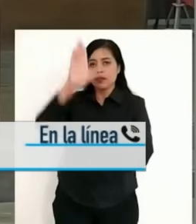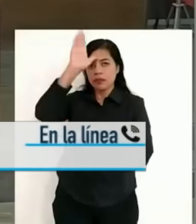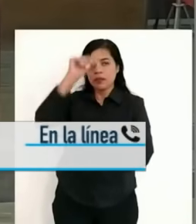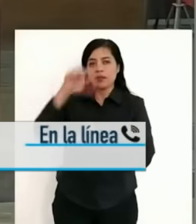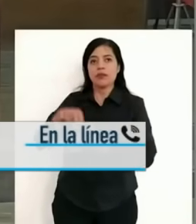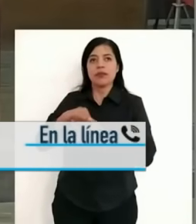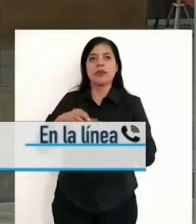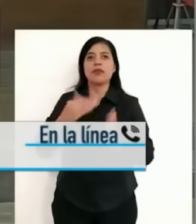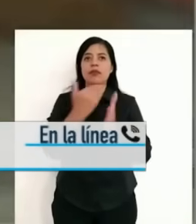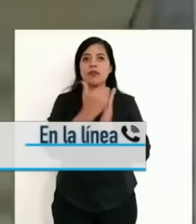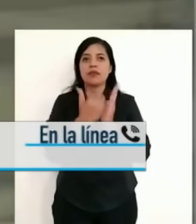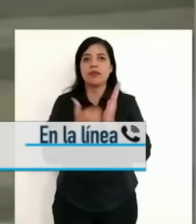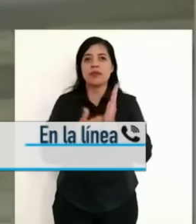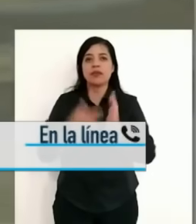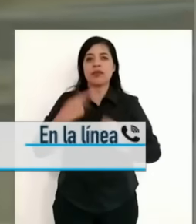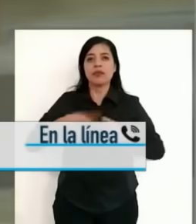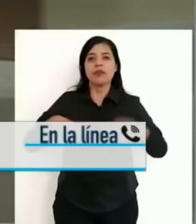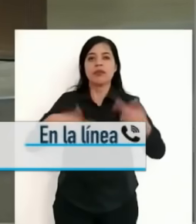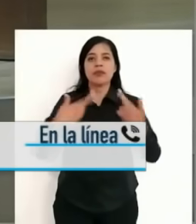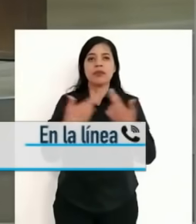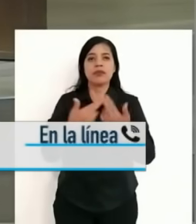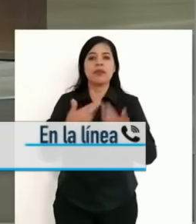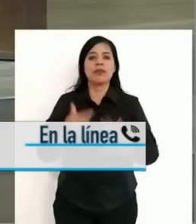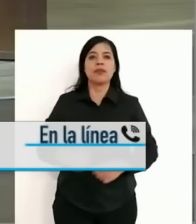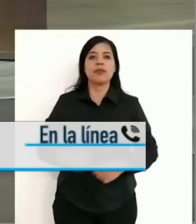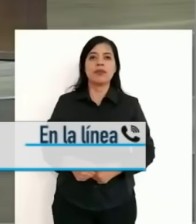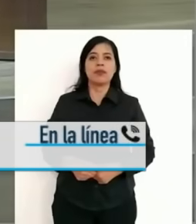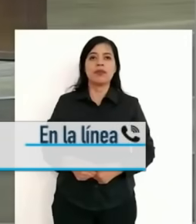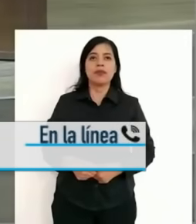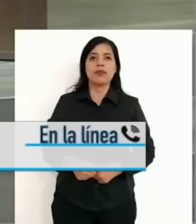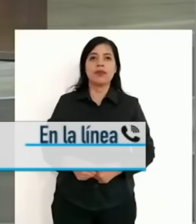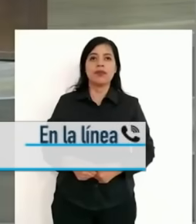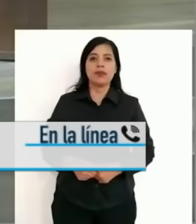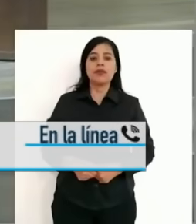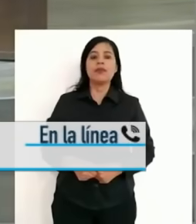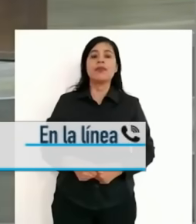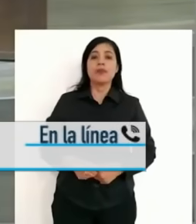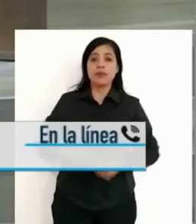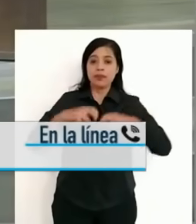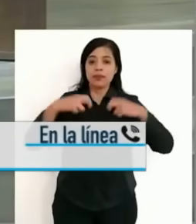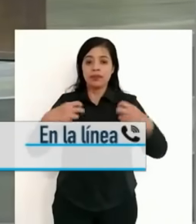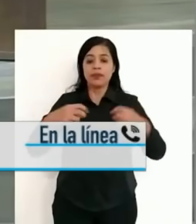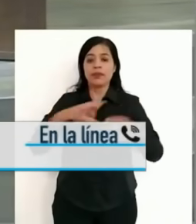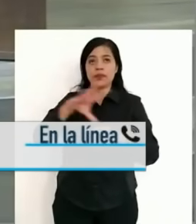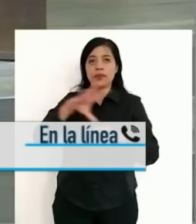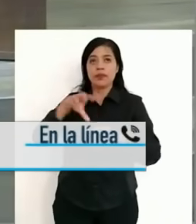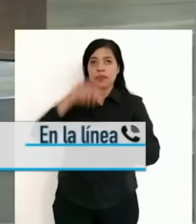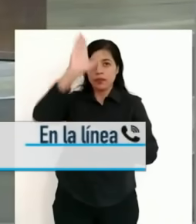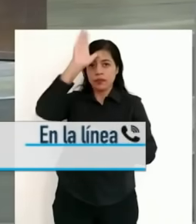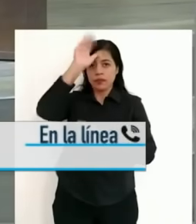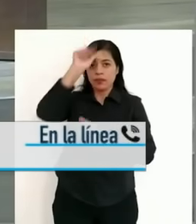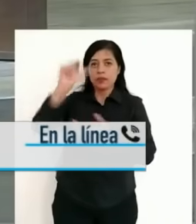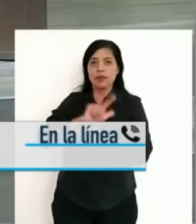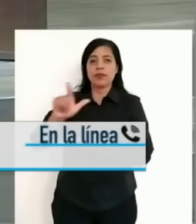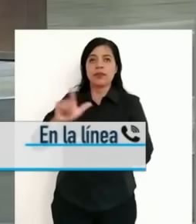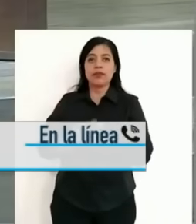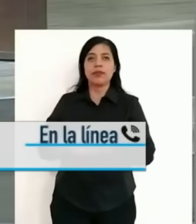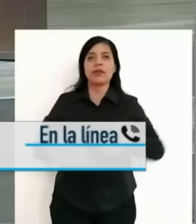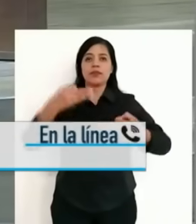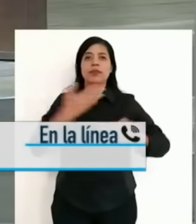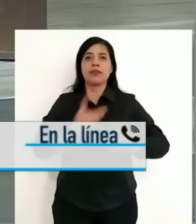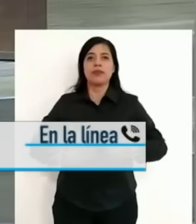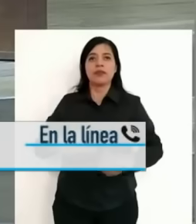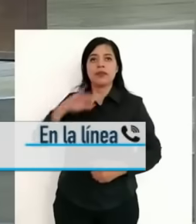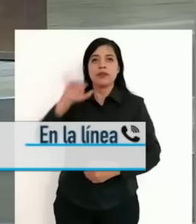Dice el tribunal que no hay hay tela de duda sobre la realización de la sesión